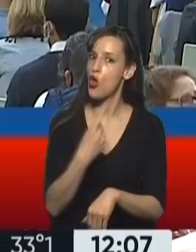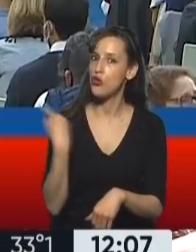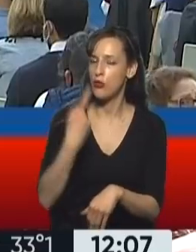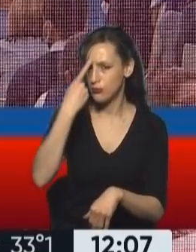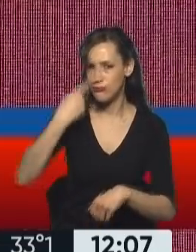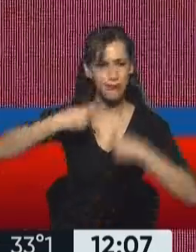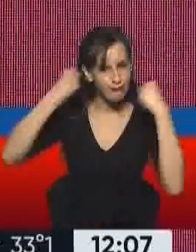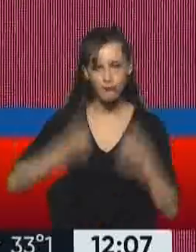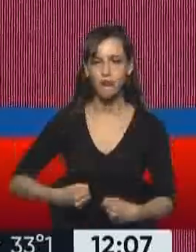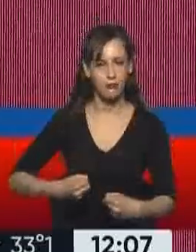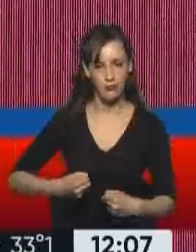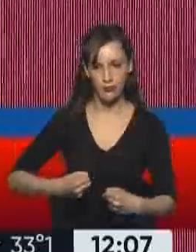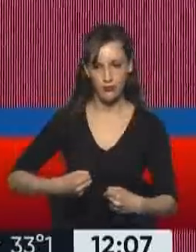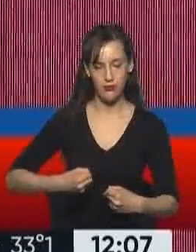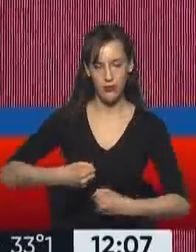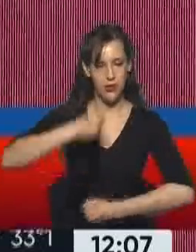nueva mayoría